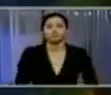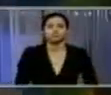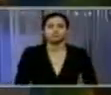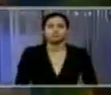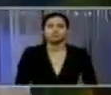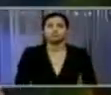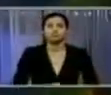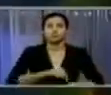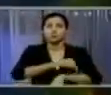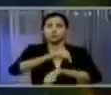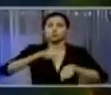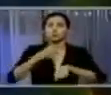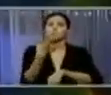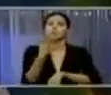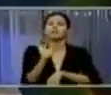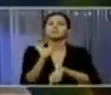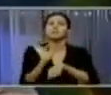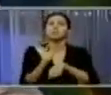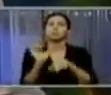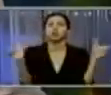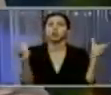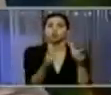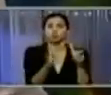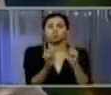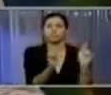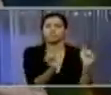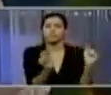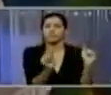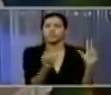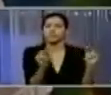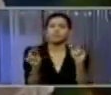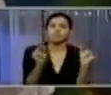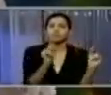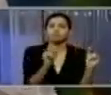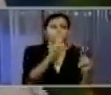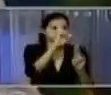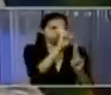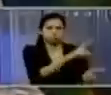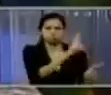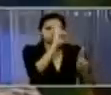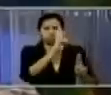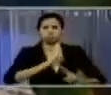40 minutos. Fue una reunión respetuosa,